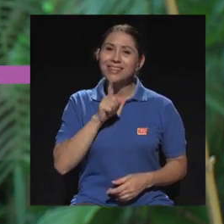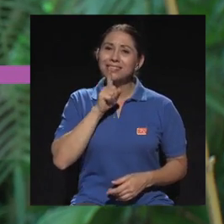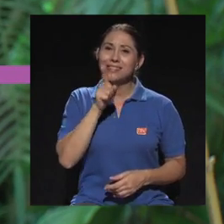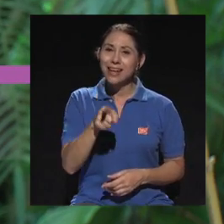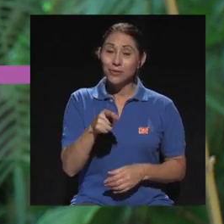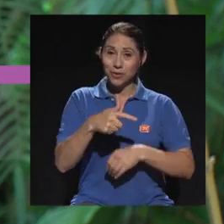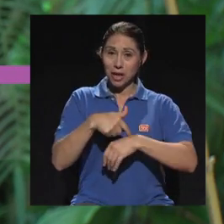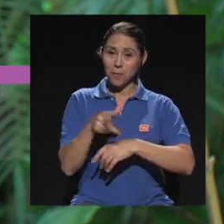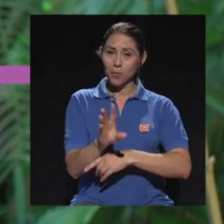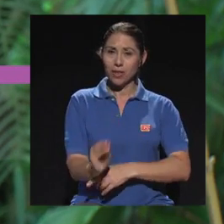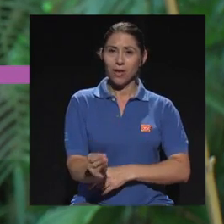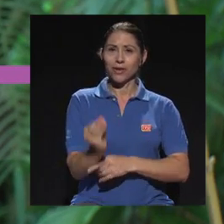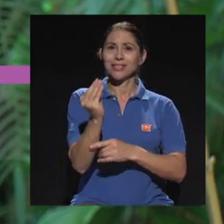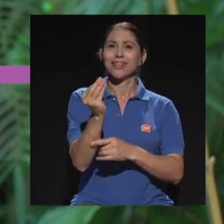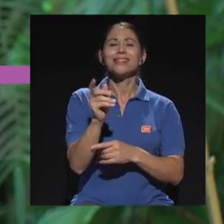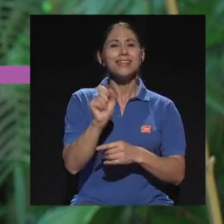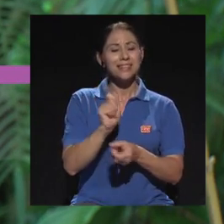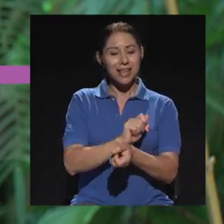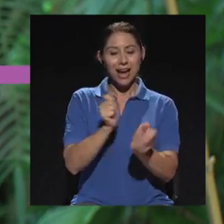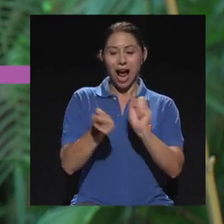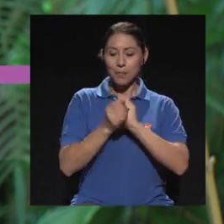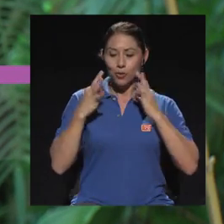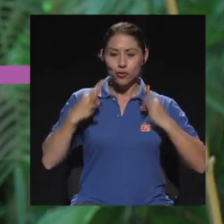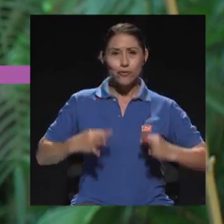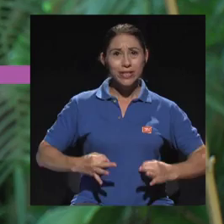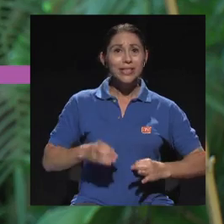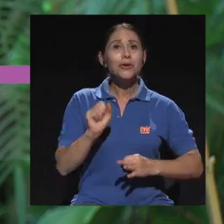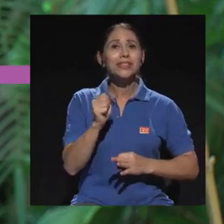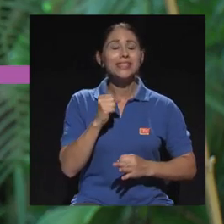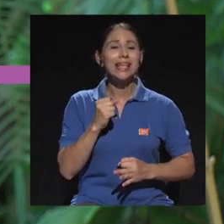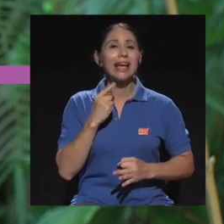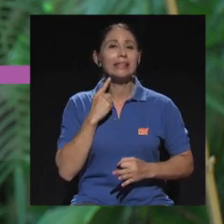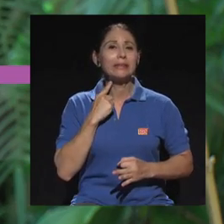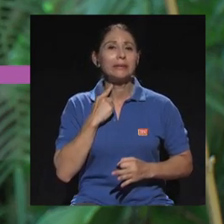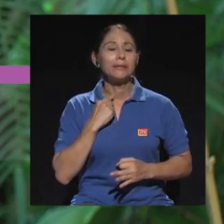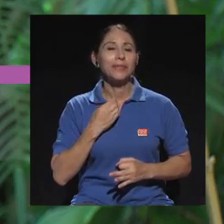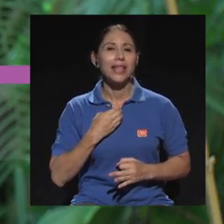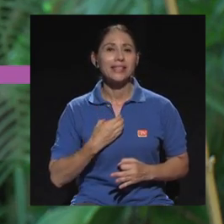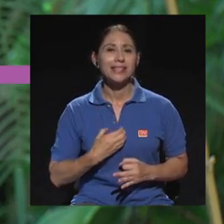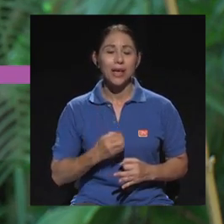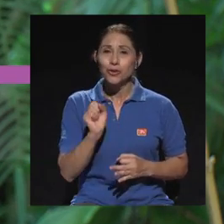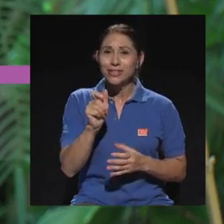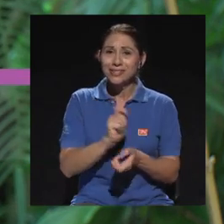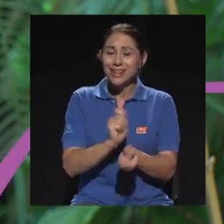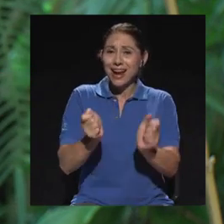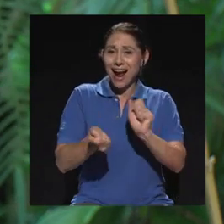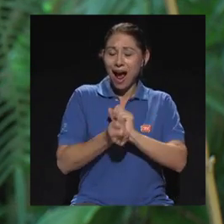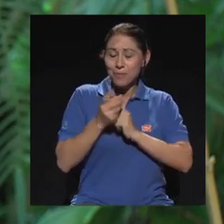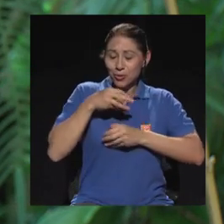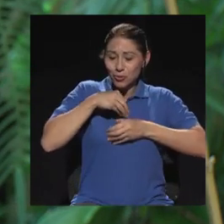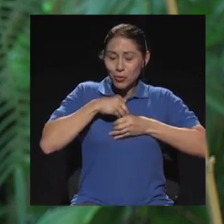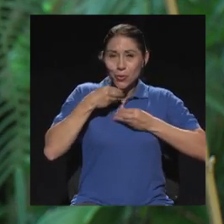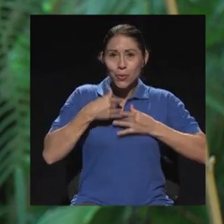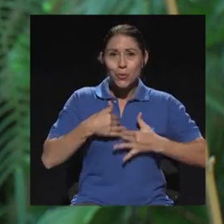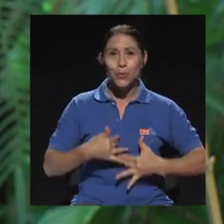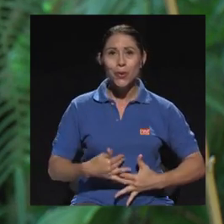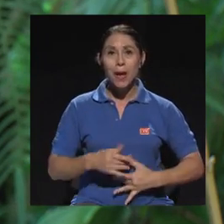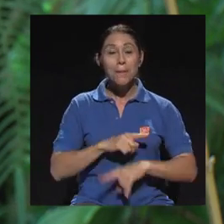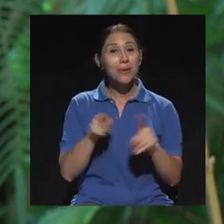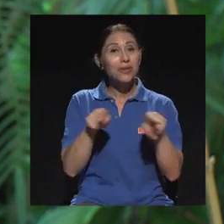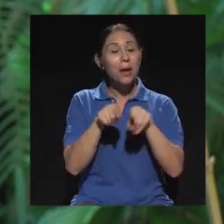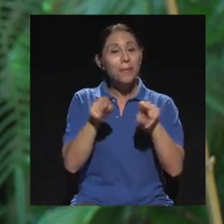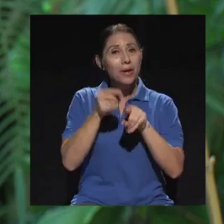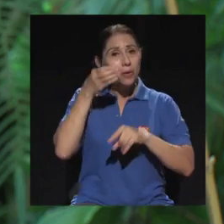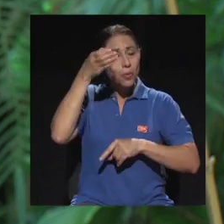en la adolescencia se dan cambios físicos, sí hay deseo, sí hay cambios hormonales, pero que también la cultura puede